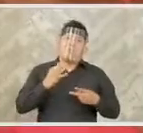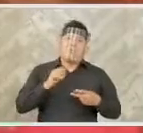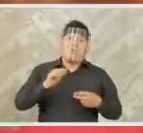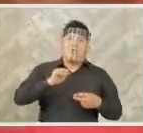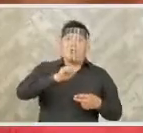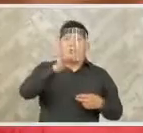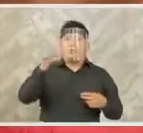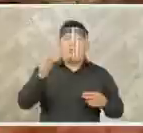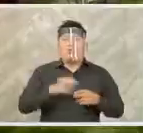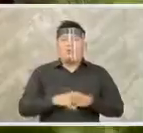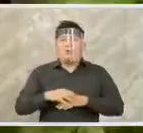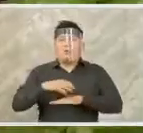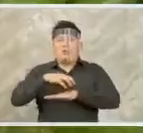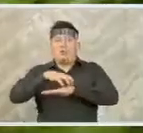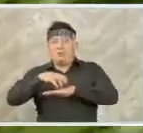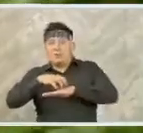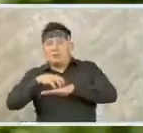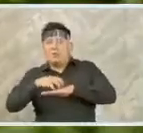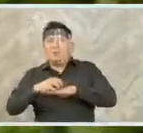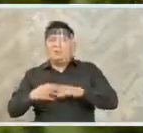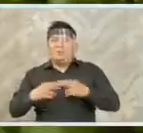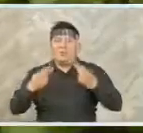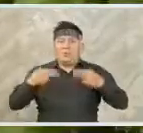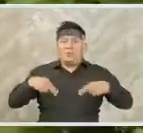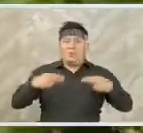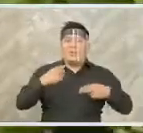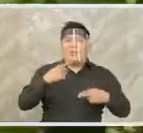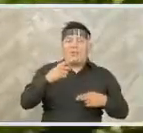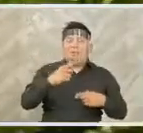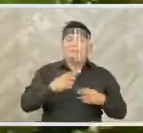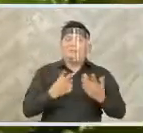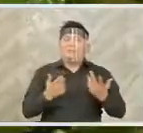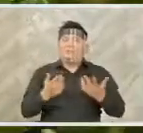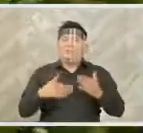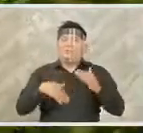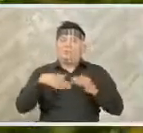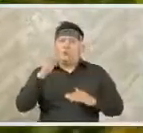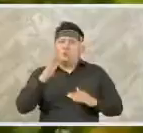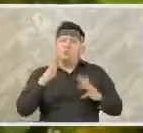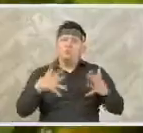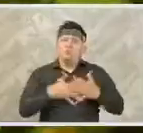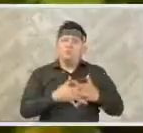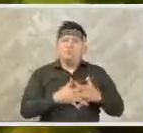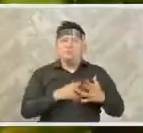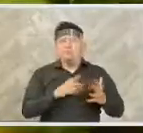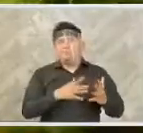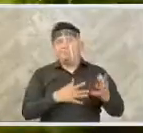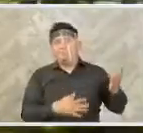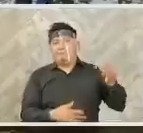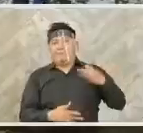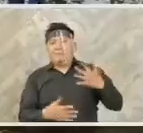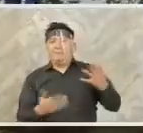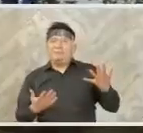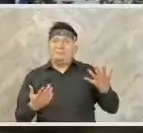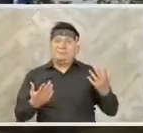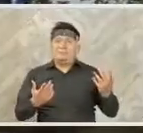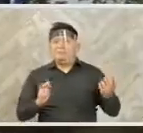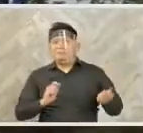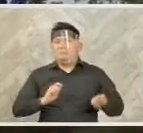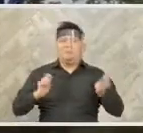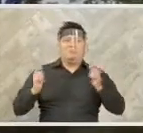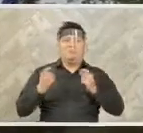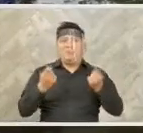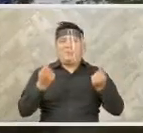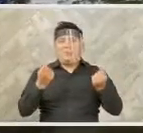7 toneladas. Esa diferencia, digamos, cuando uno la lleva a plata, de verdad que hace una diferencia gigantesca entre